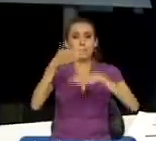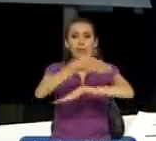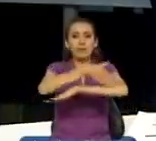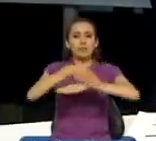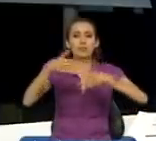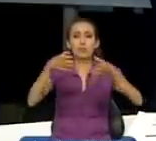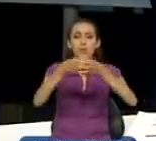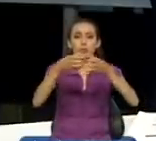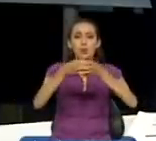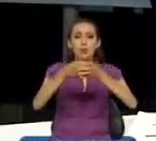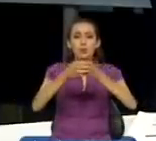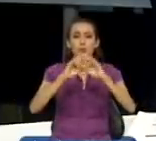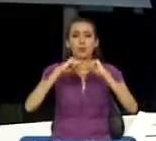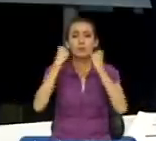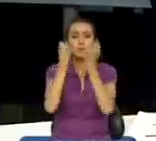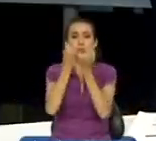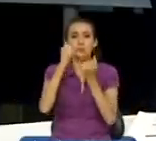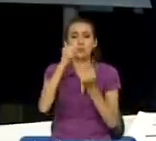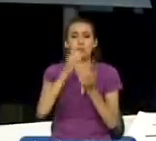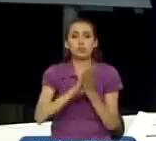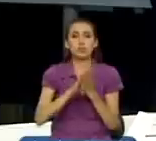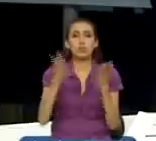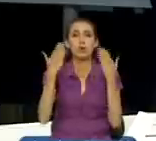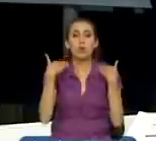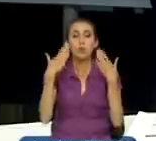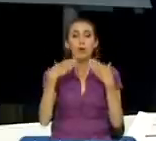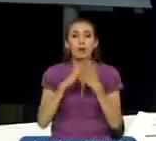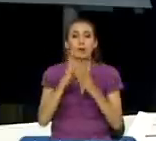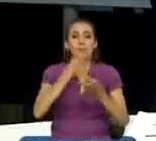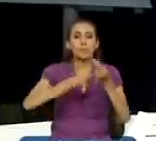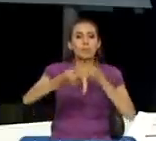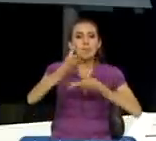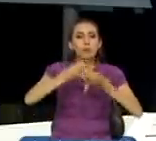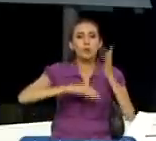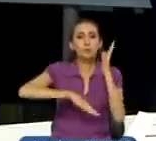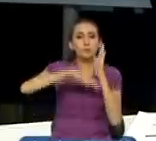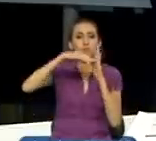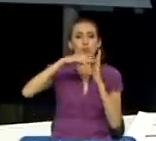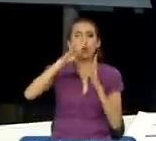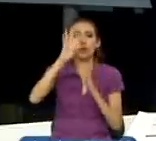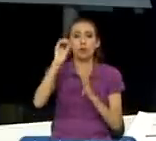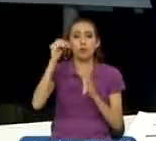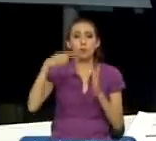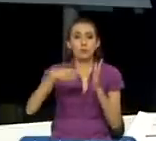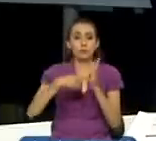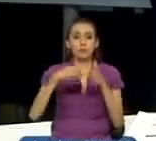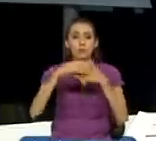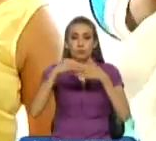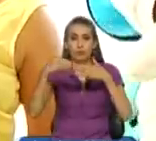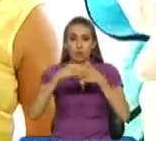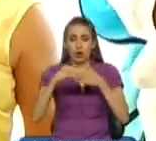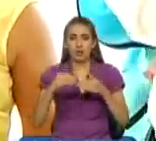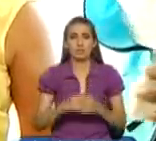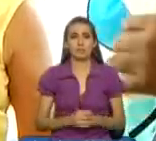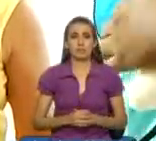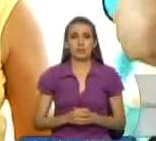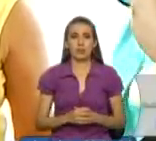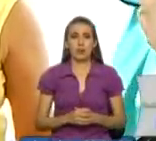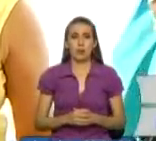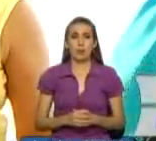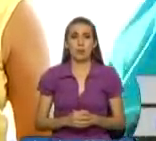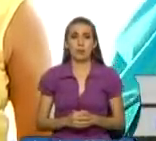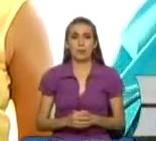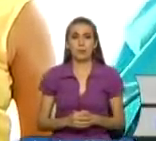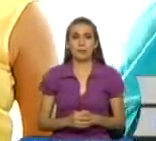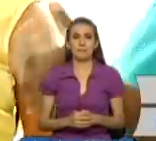cooperativa socio vivienda 2 en Guayaquil la inversión de esta obra supera los 00000 un besito al bebé un